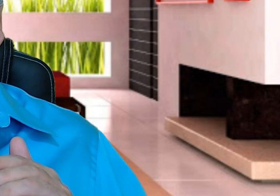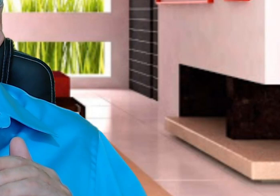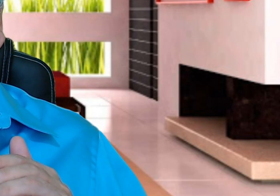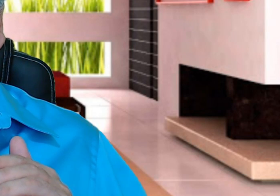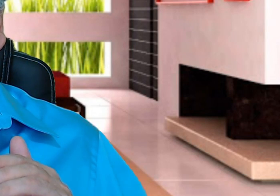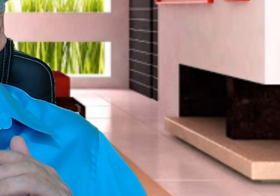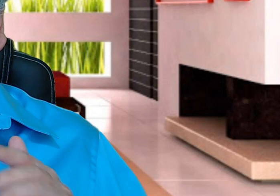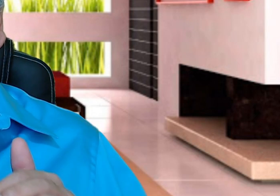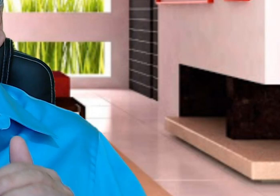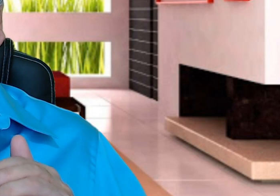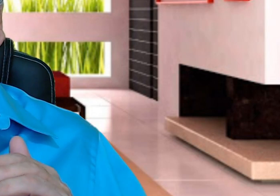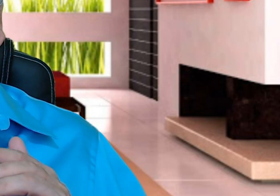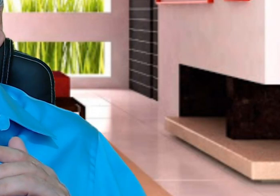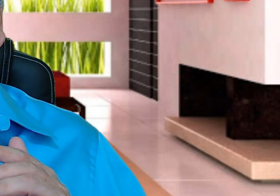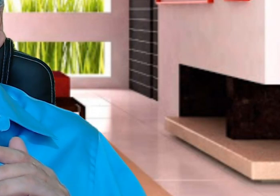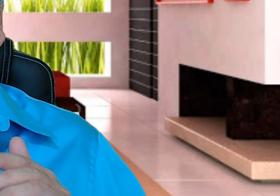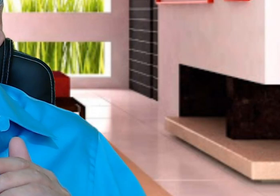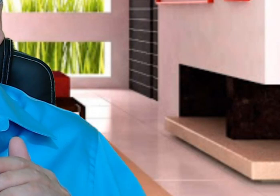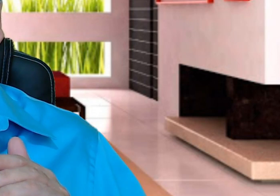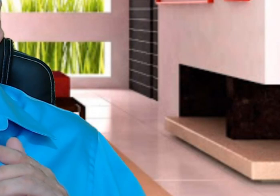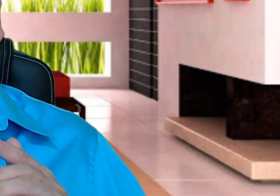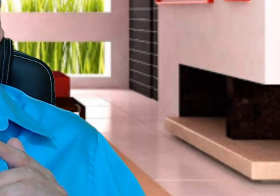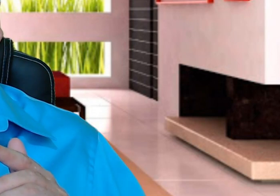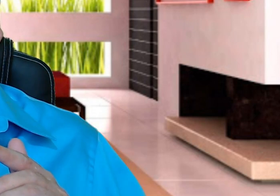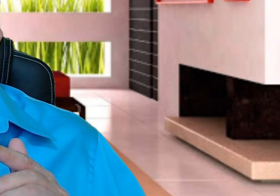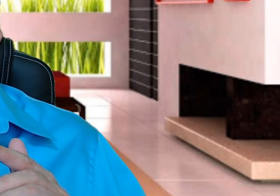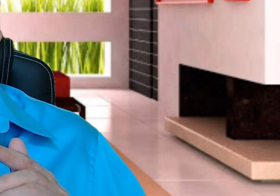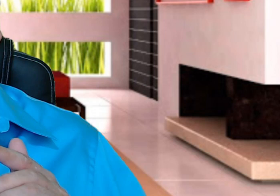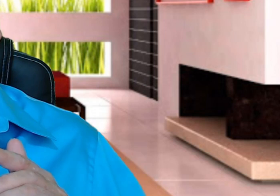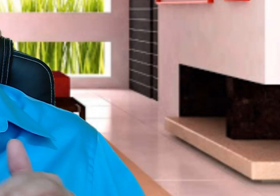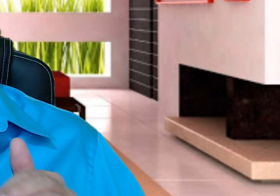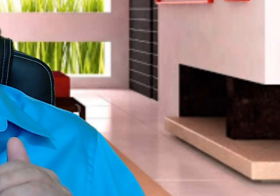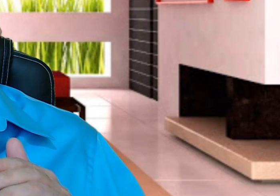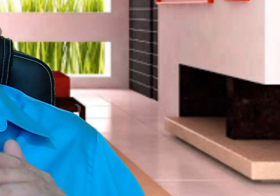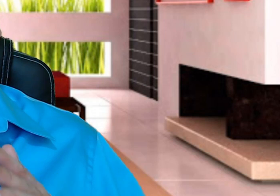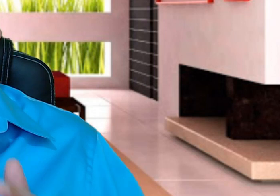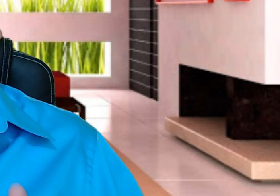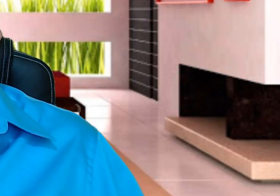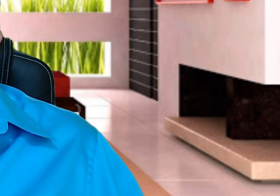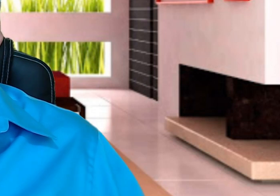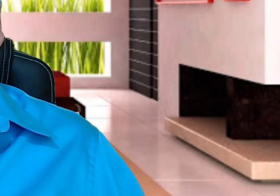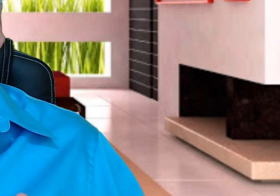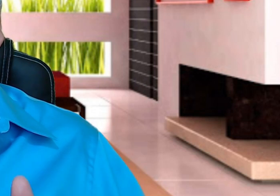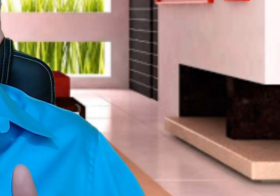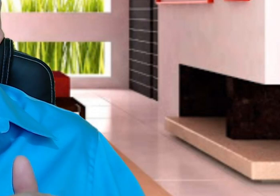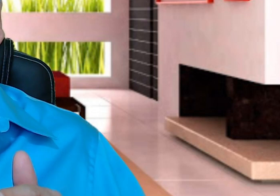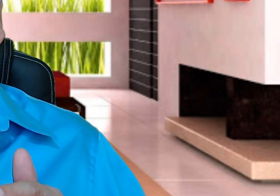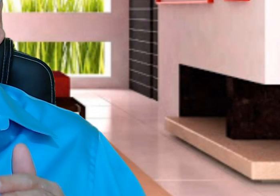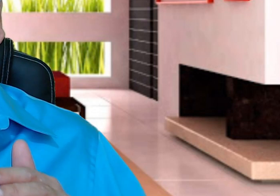Martínez Zamora, exsecretaria general de la Policía Federal. Así es, amigos y amigas,